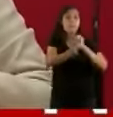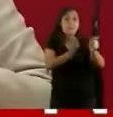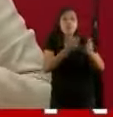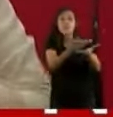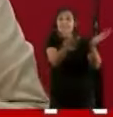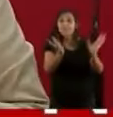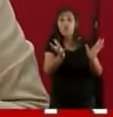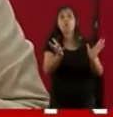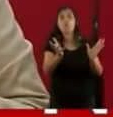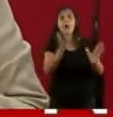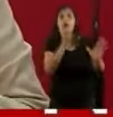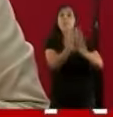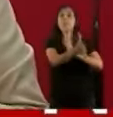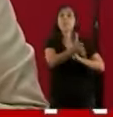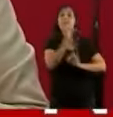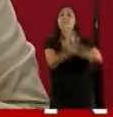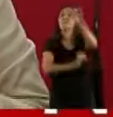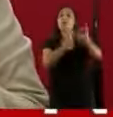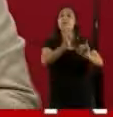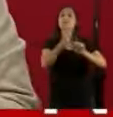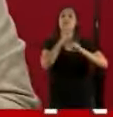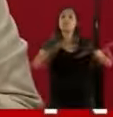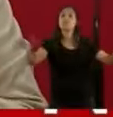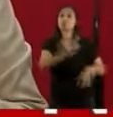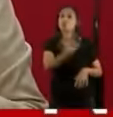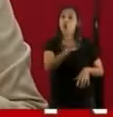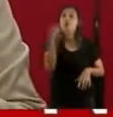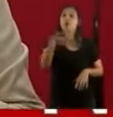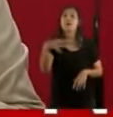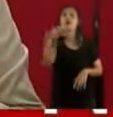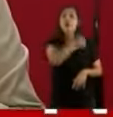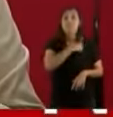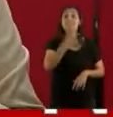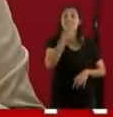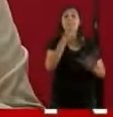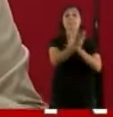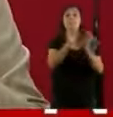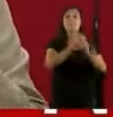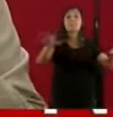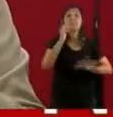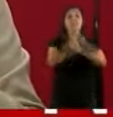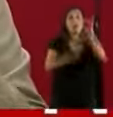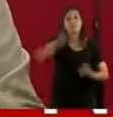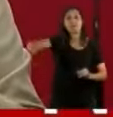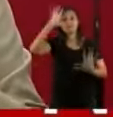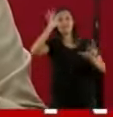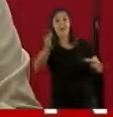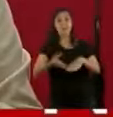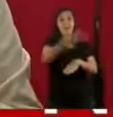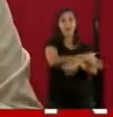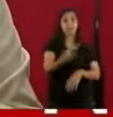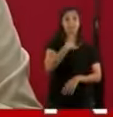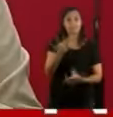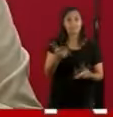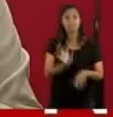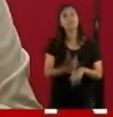no adelantar información que luego cae en manos de las bandas. Les quiero decir que